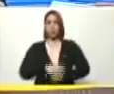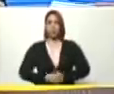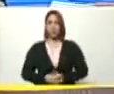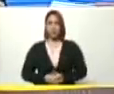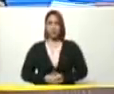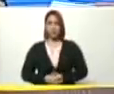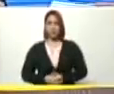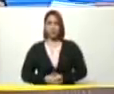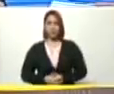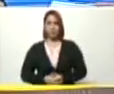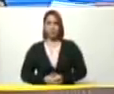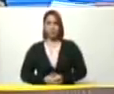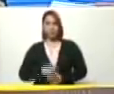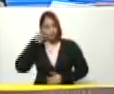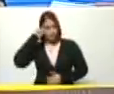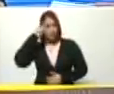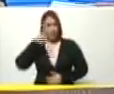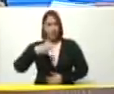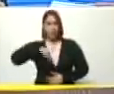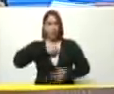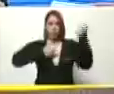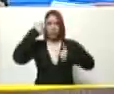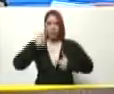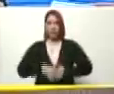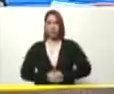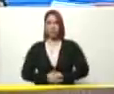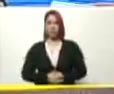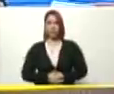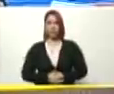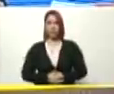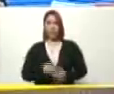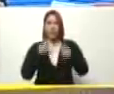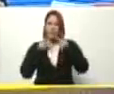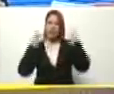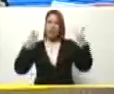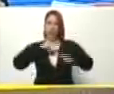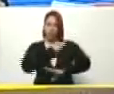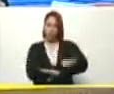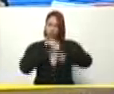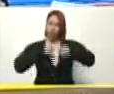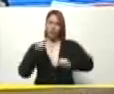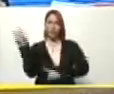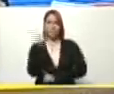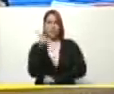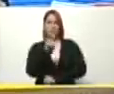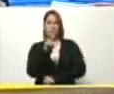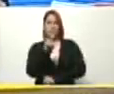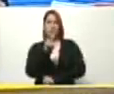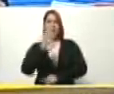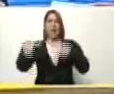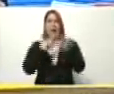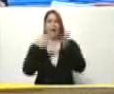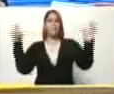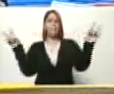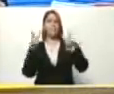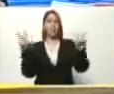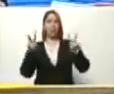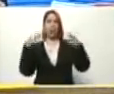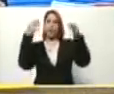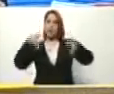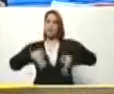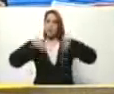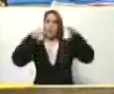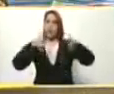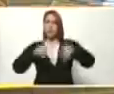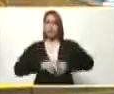Carneiro, y recordando a nuestro comandante supremo, digamos con fuerza, ¡Venezuela, hasta la victoria